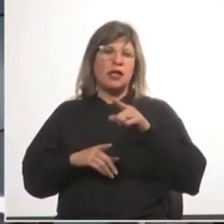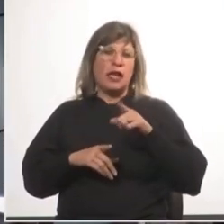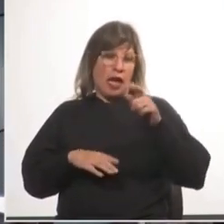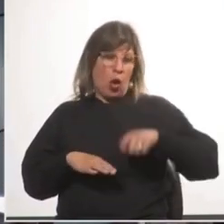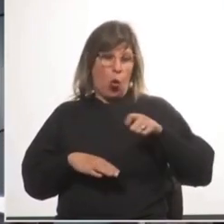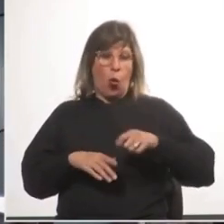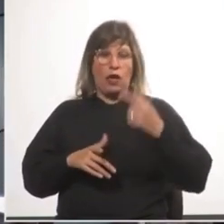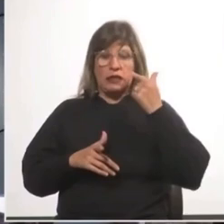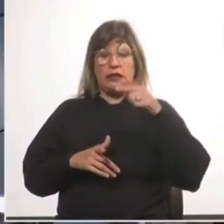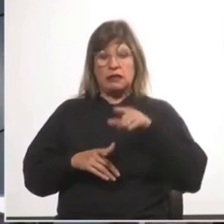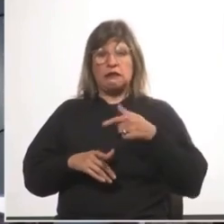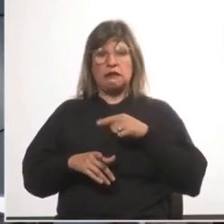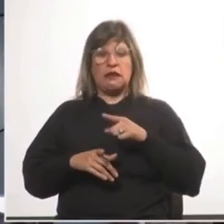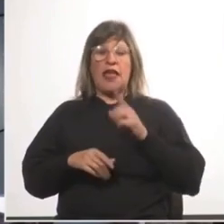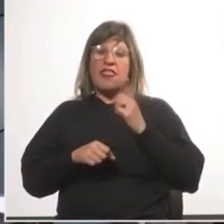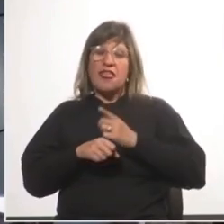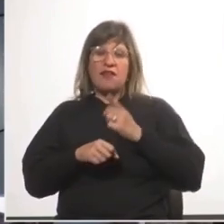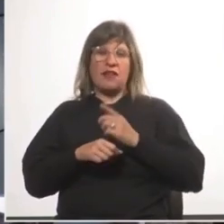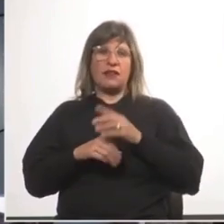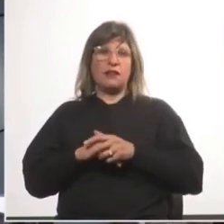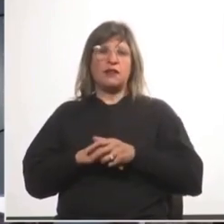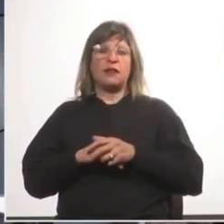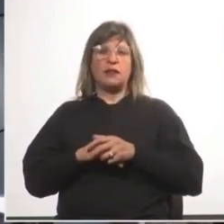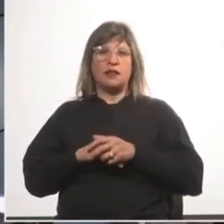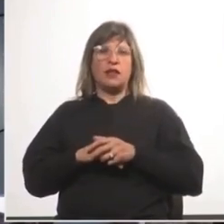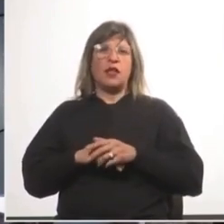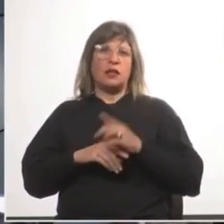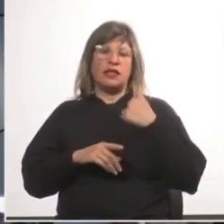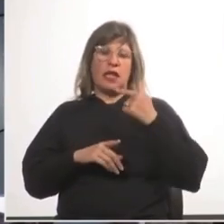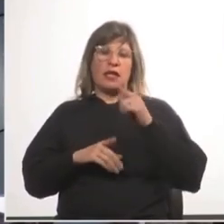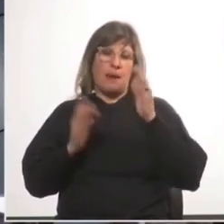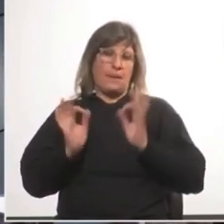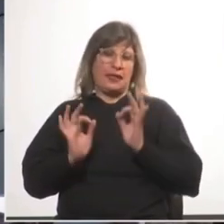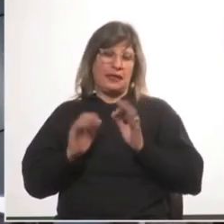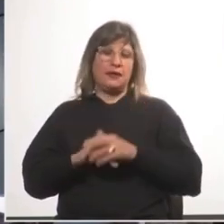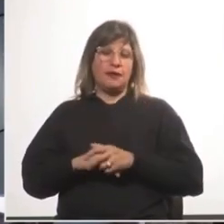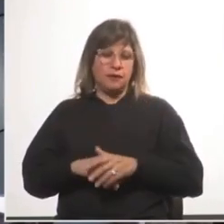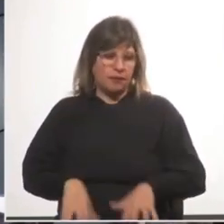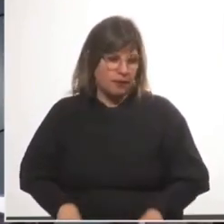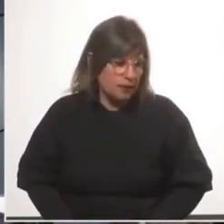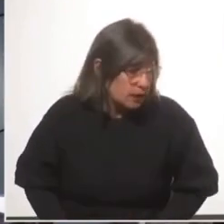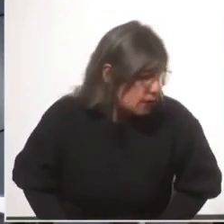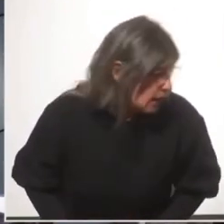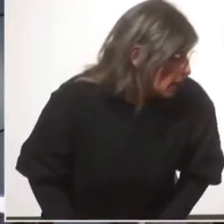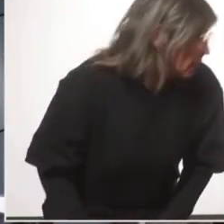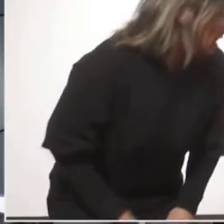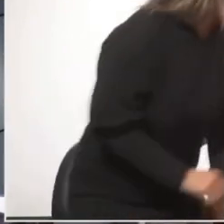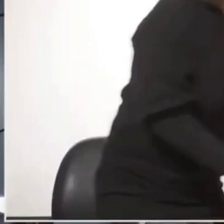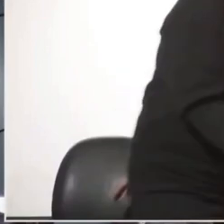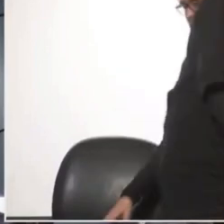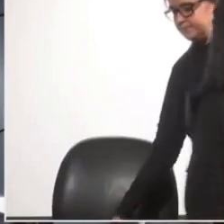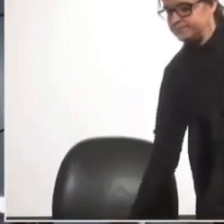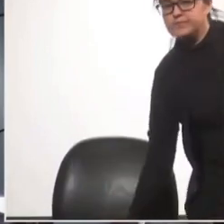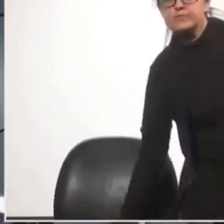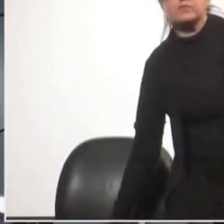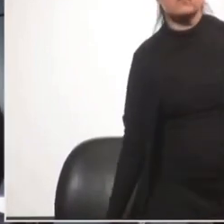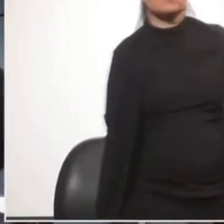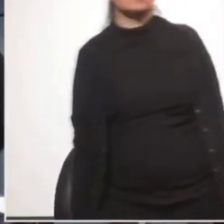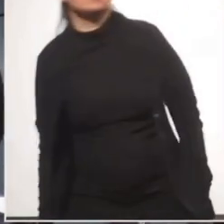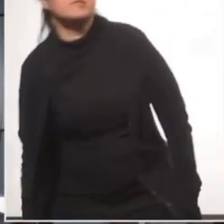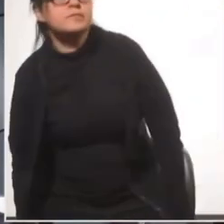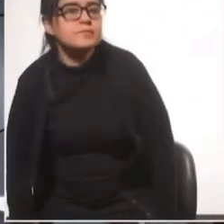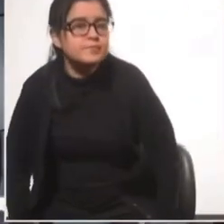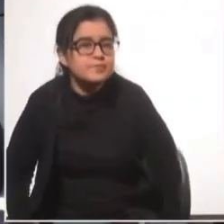judicialización es y debe ser una excepción. Pero además, el contexto